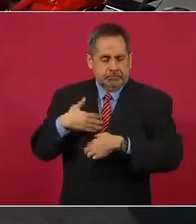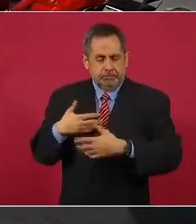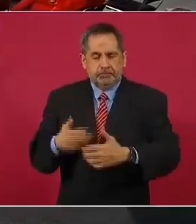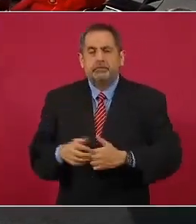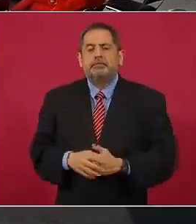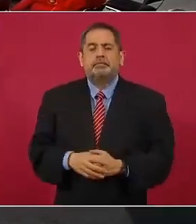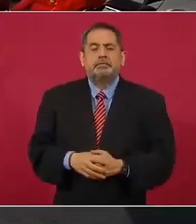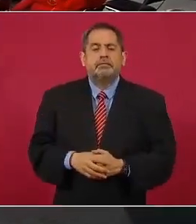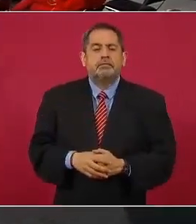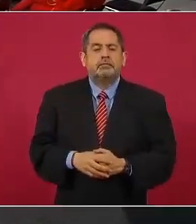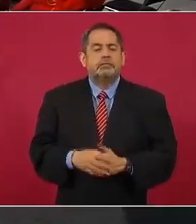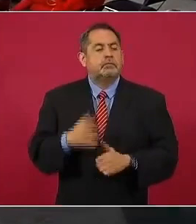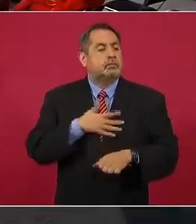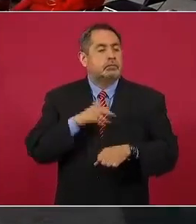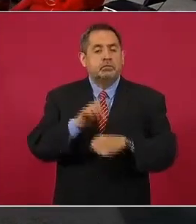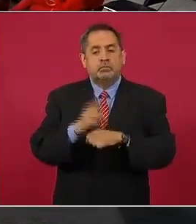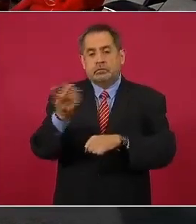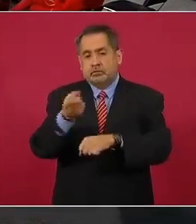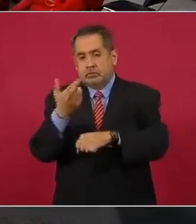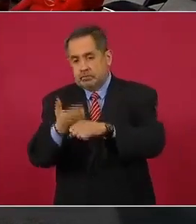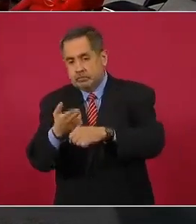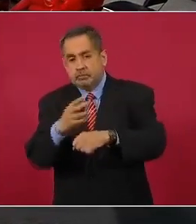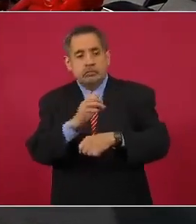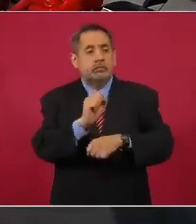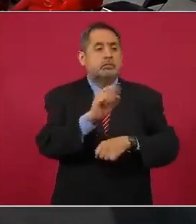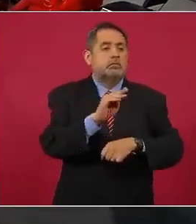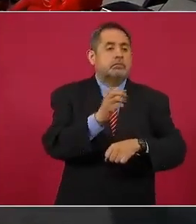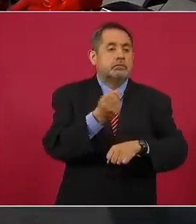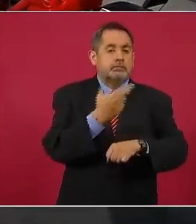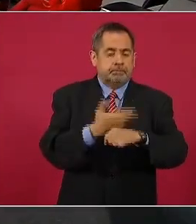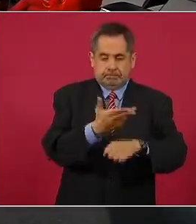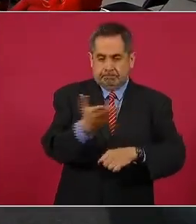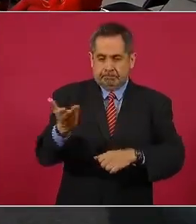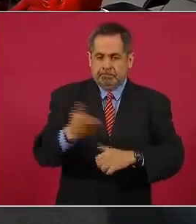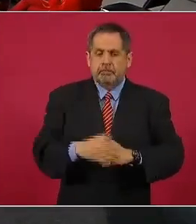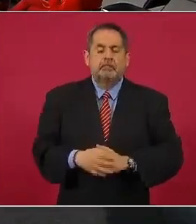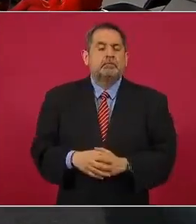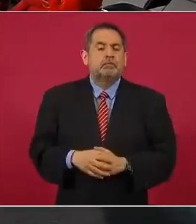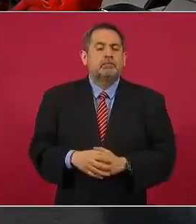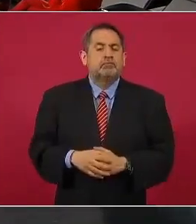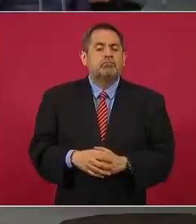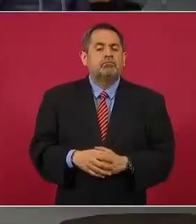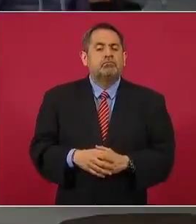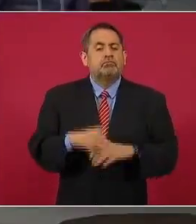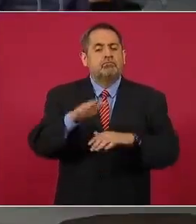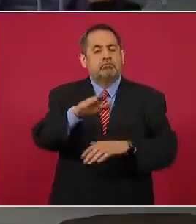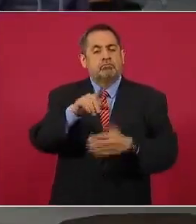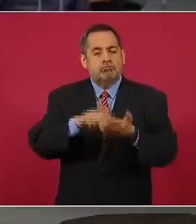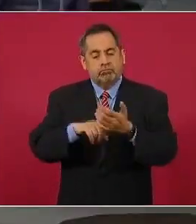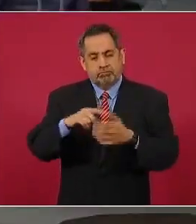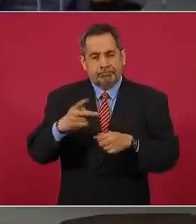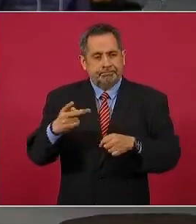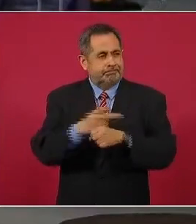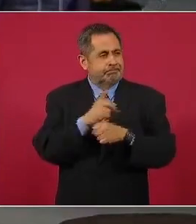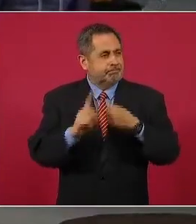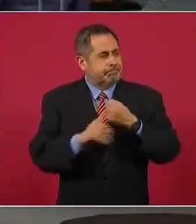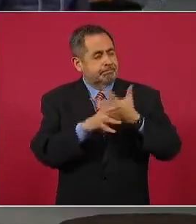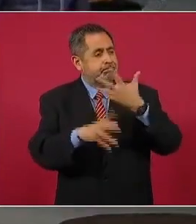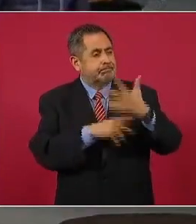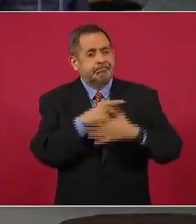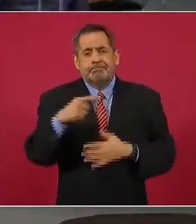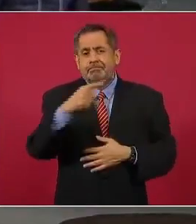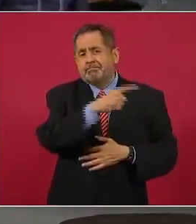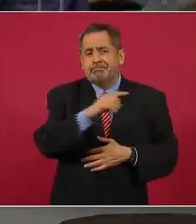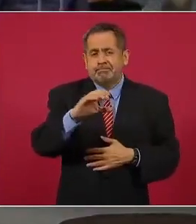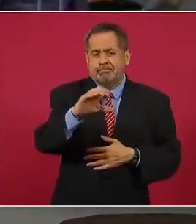elimparcial.com México. Buenos días, secretario, subsecretario. Presidente, sobre los hechos registrados de violencia en Caborca,